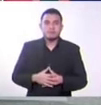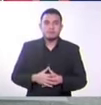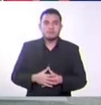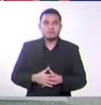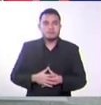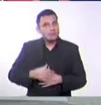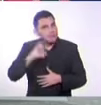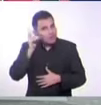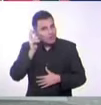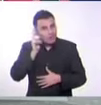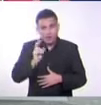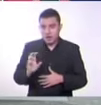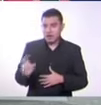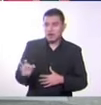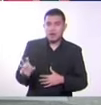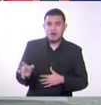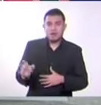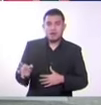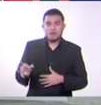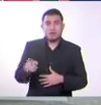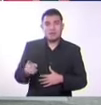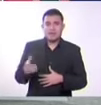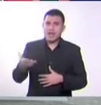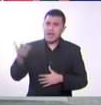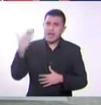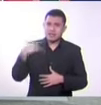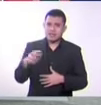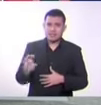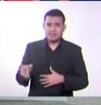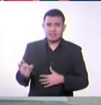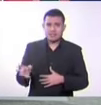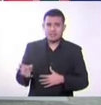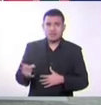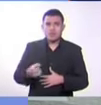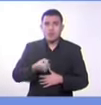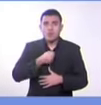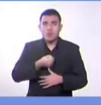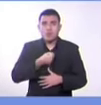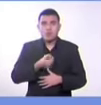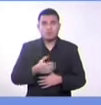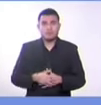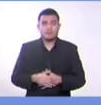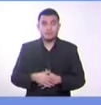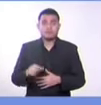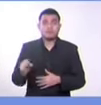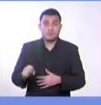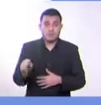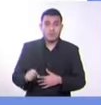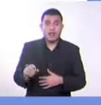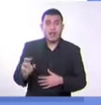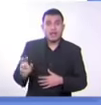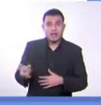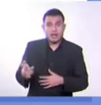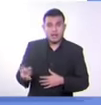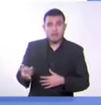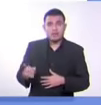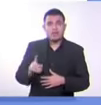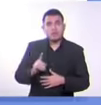oía la radio y que por la radio se daban noticias. Entonces yo no sé si por ahí va el asunto, Luis. Muy bien, la radio es un medio de